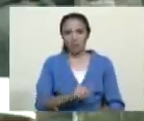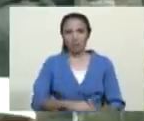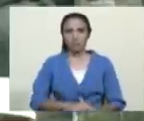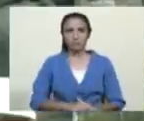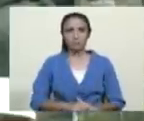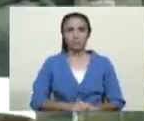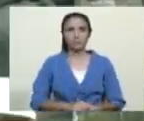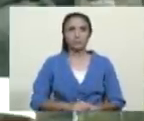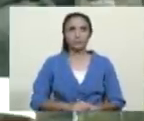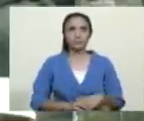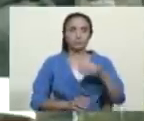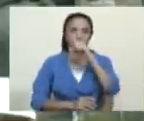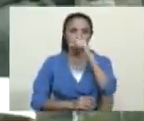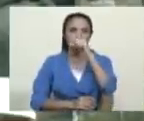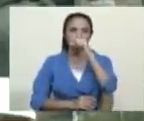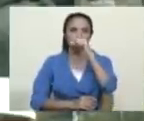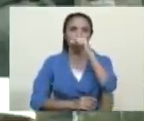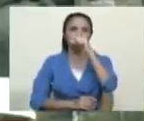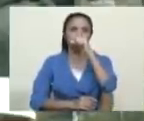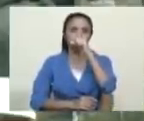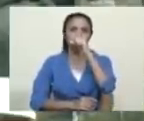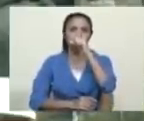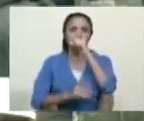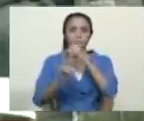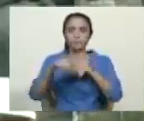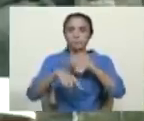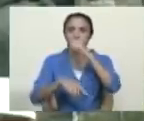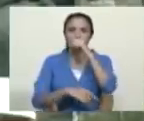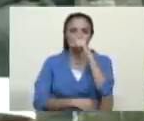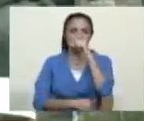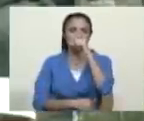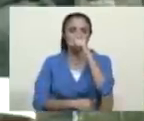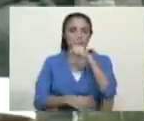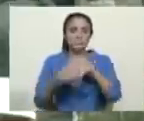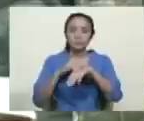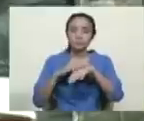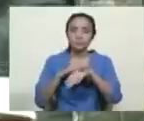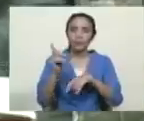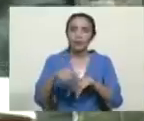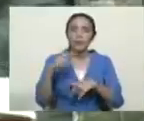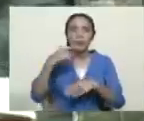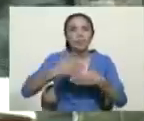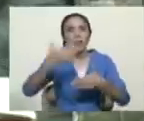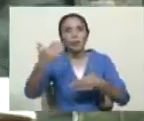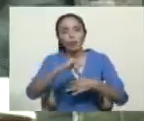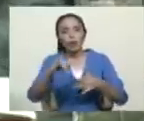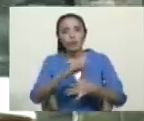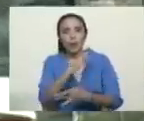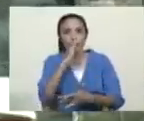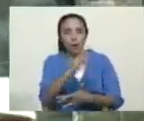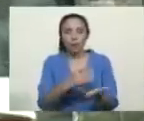asistencia y que se desbloqueen las cuentas bancarias que tienen un